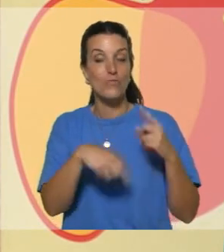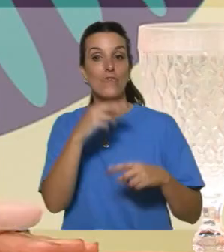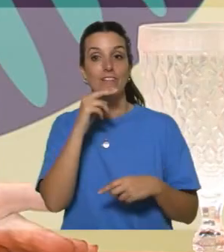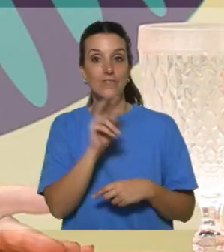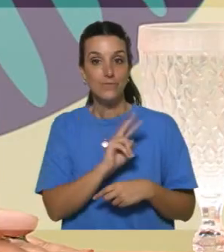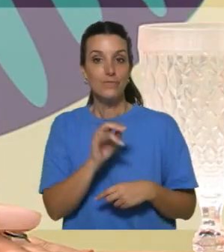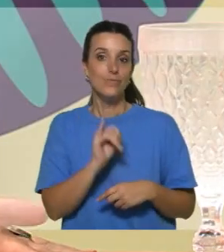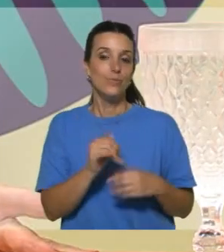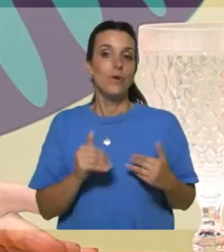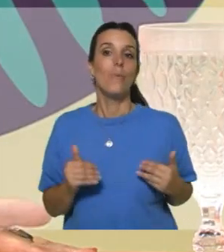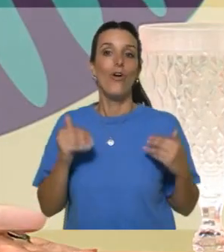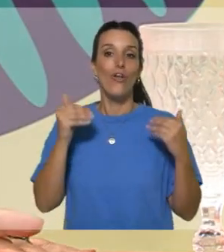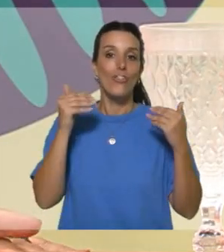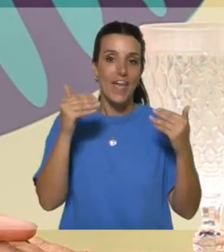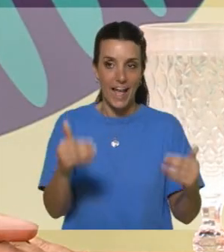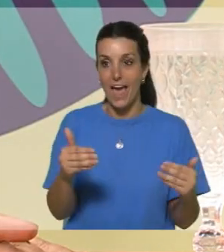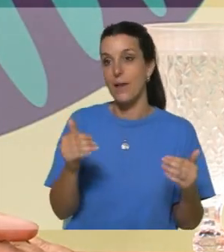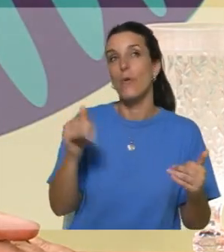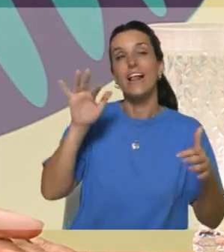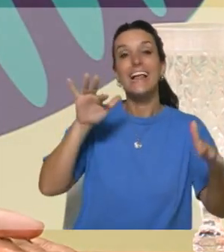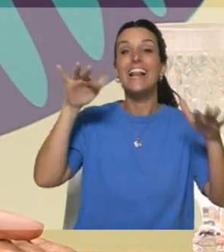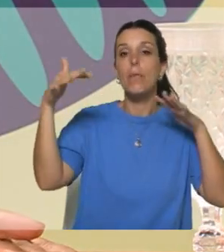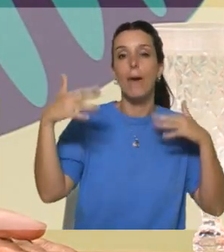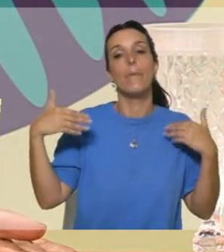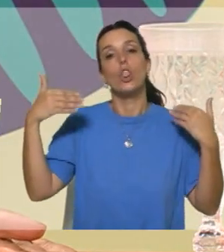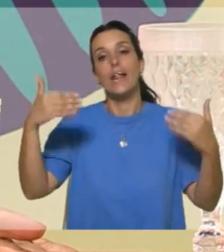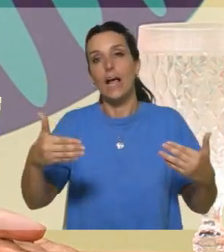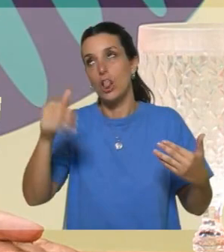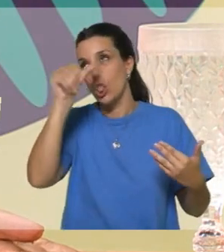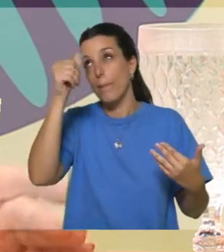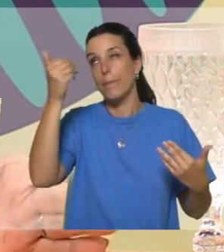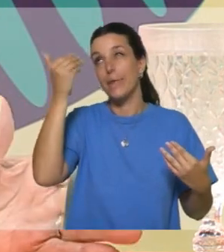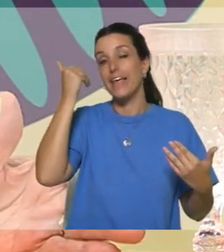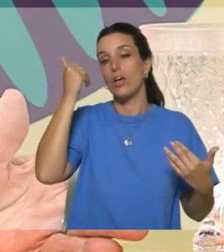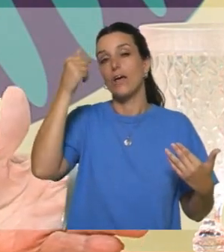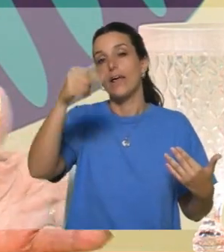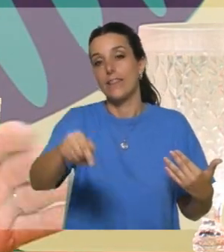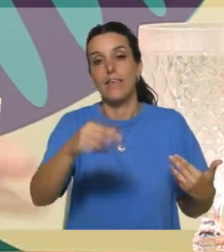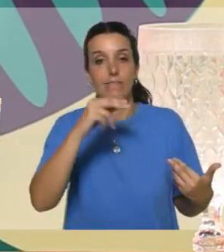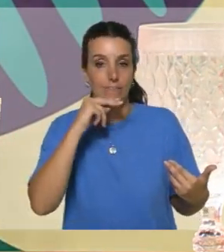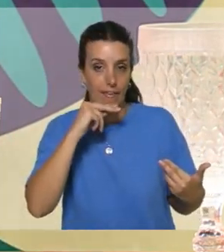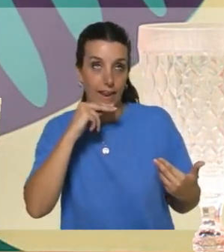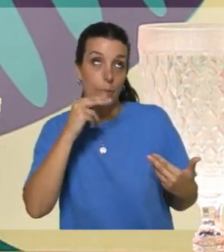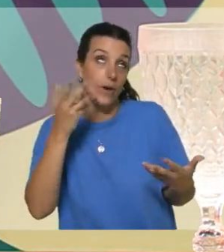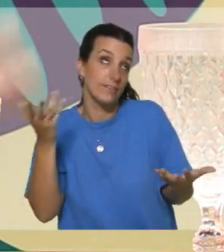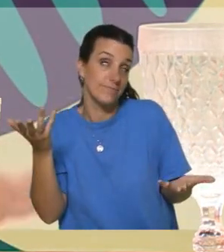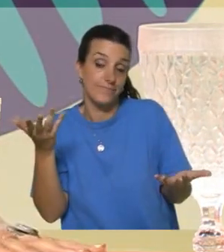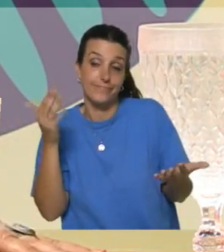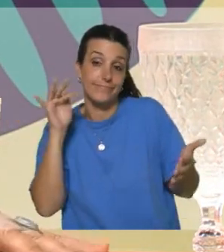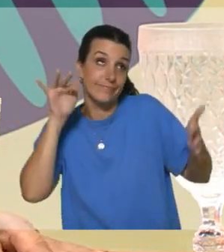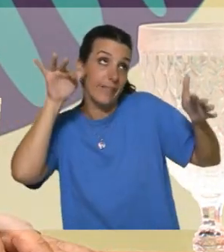22. Tuvimos que postergarlo por el tiempo, pero íbamos a hacerlo este domingo, claro. Lo pasamos para el viernes. Bueno, esas no son cosas que se nos escapan.